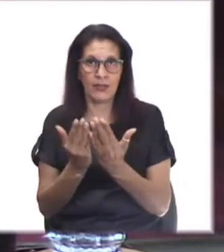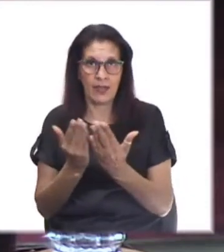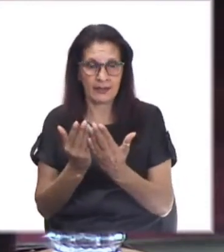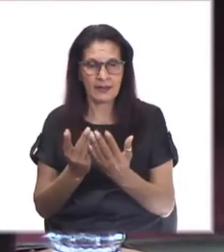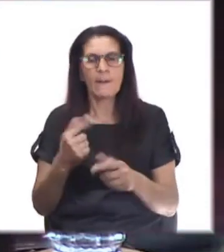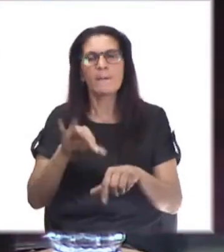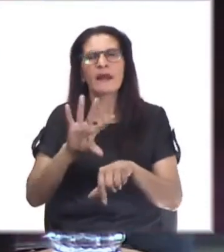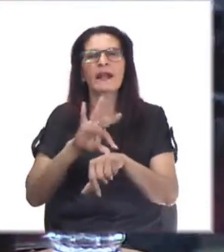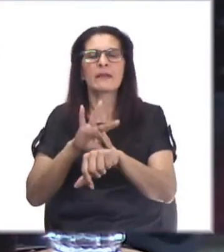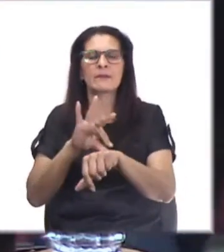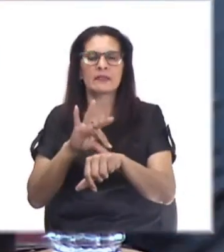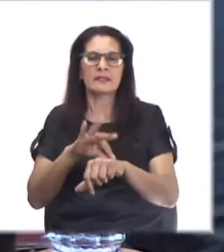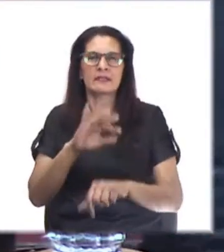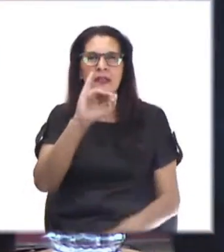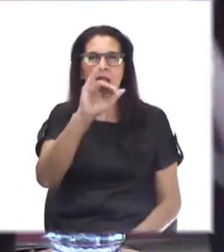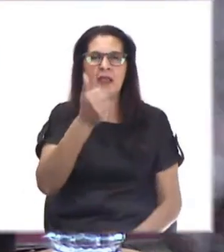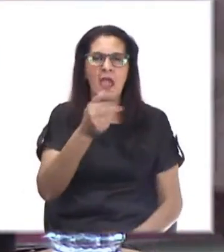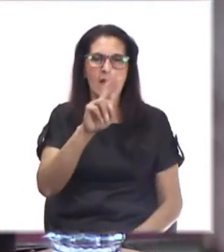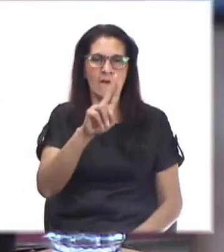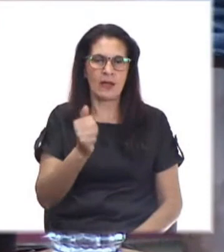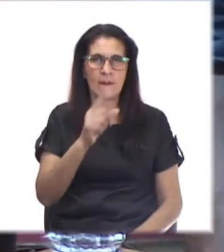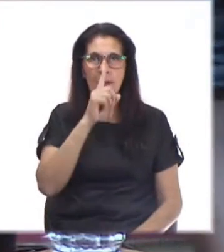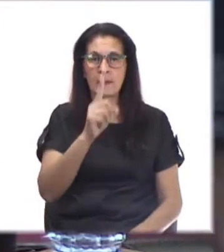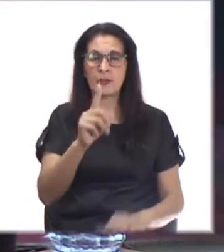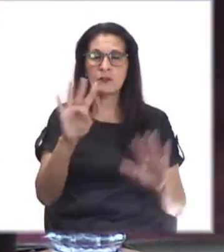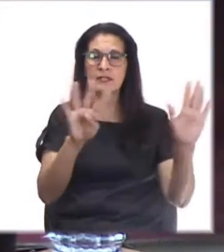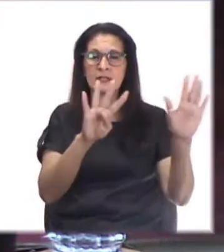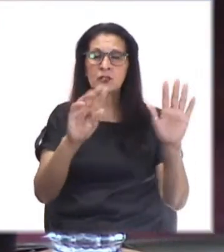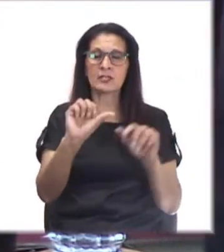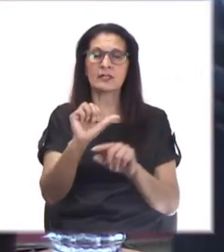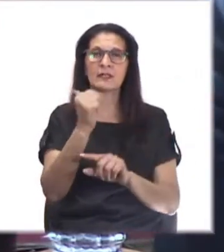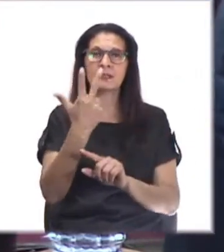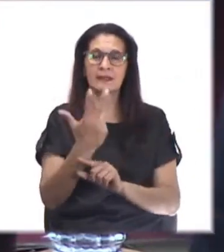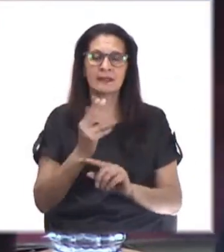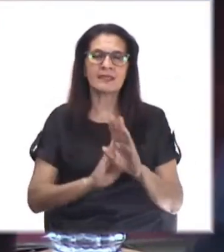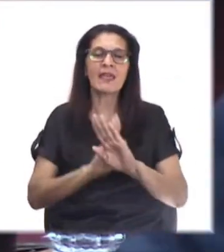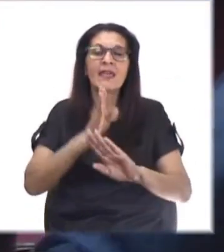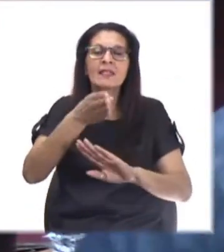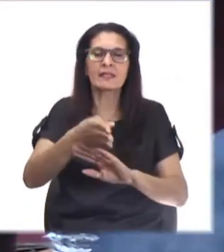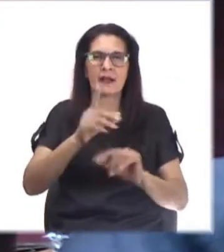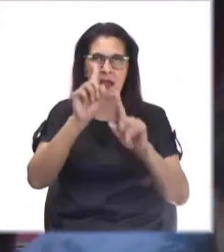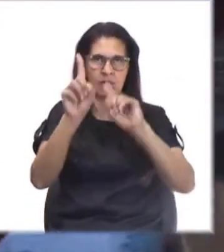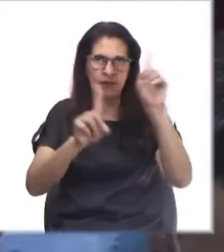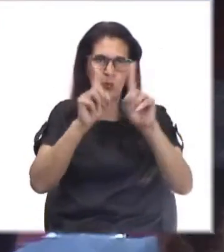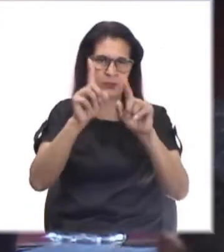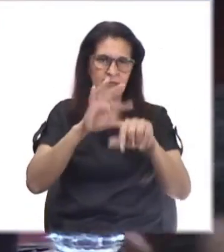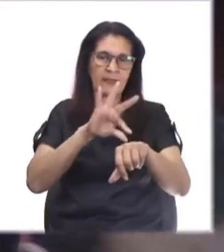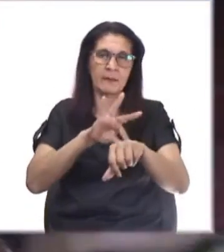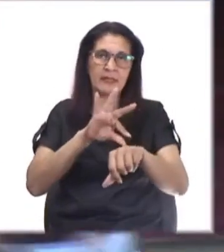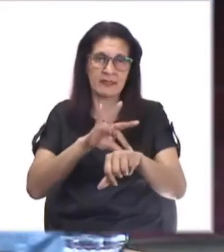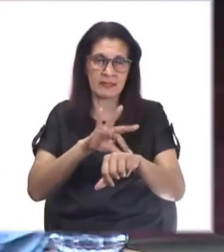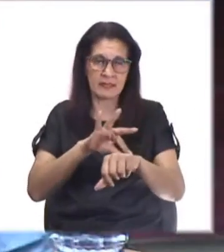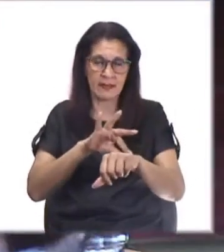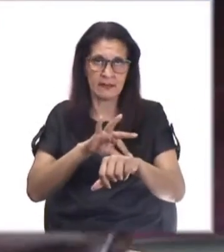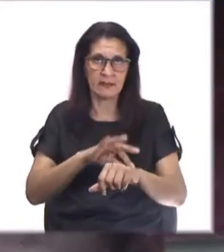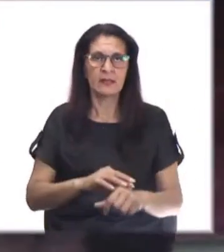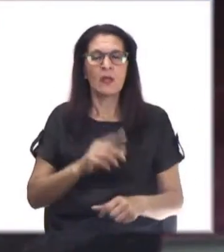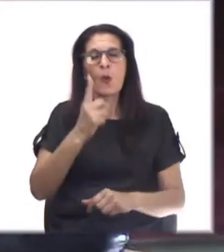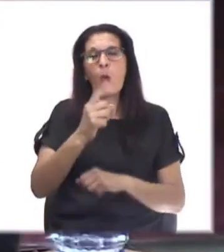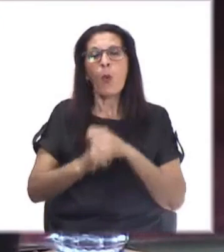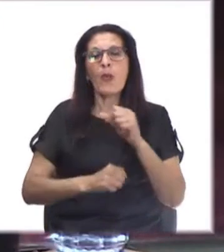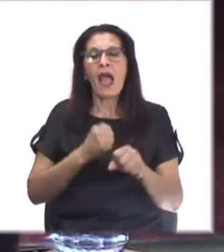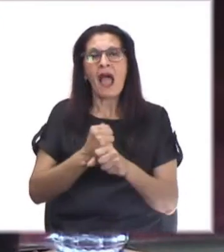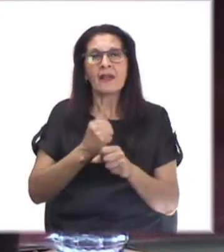medicina en el IABA. En 1963 ingresa a la Facultad de Medicina de la Universidad de la República y un año más